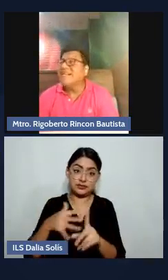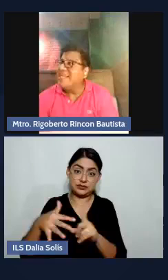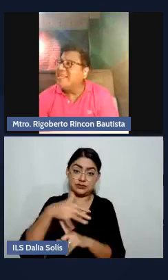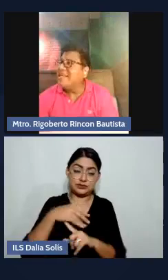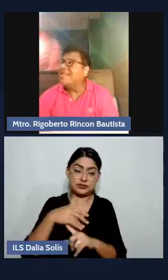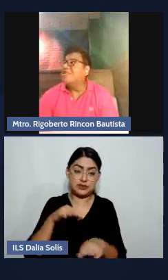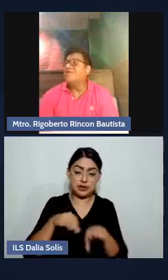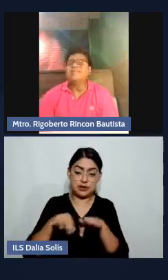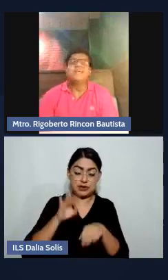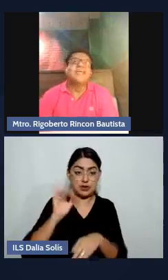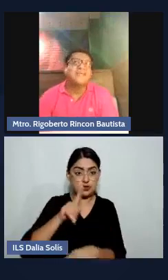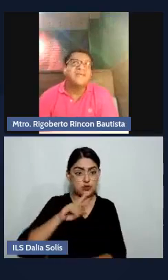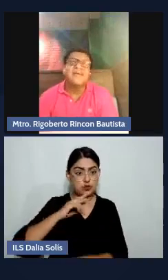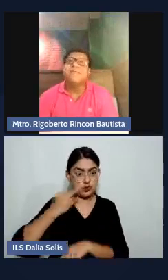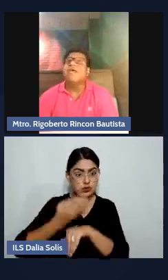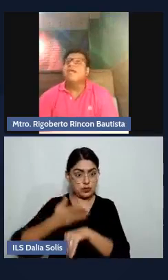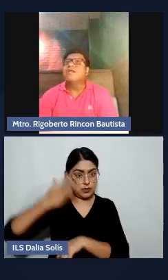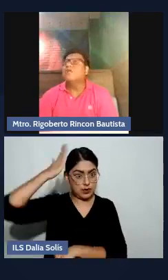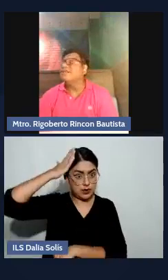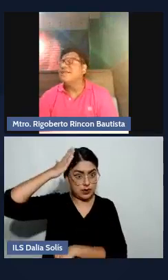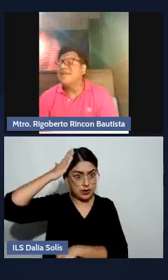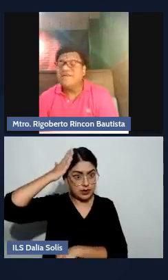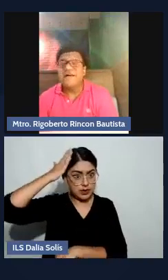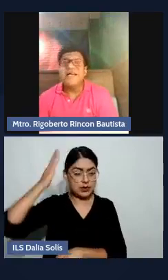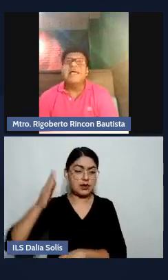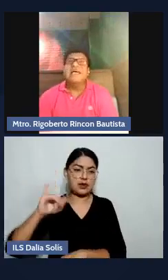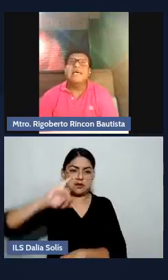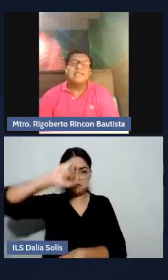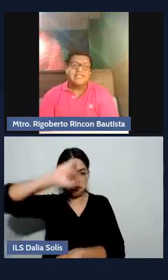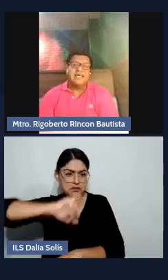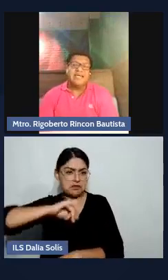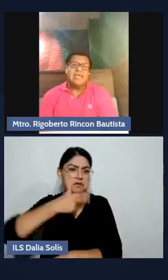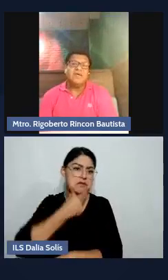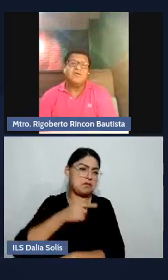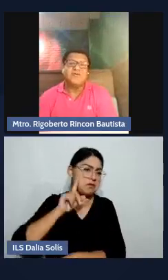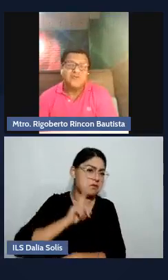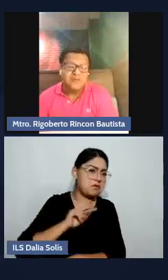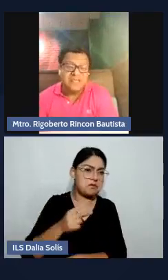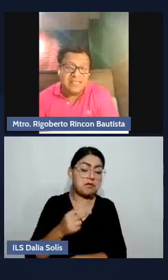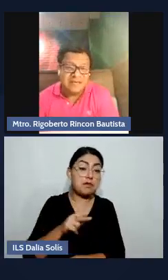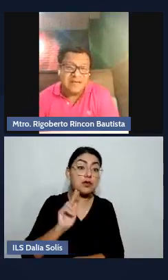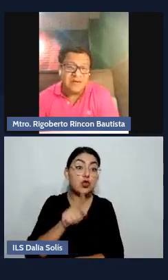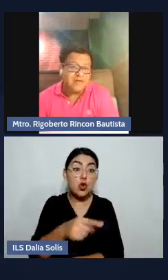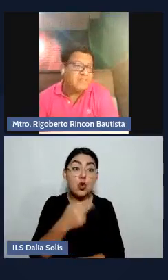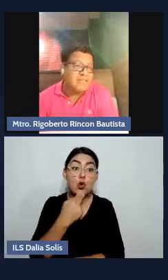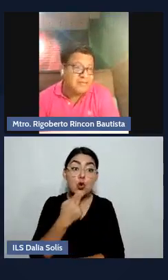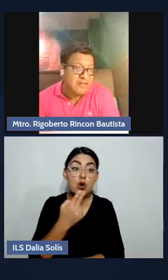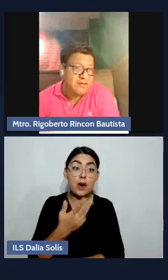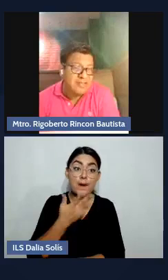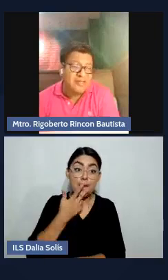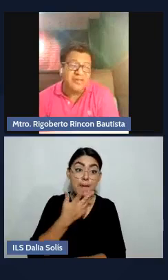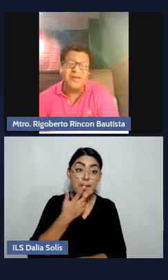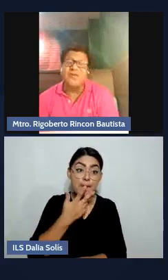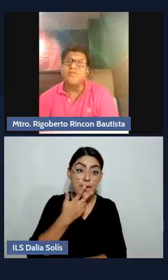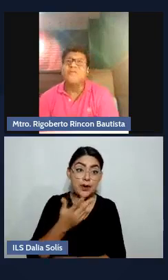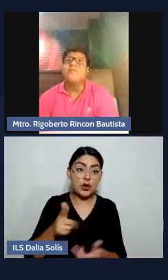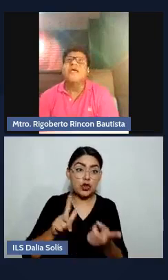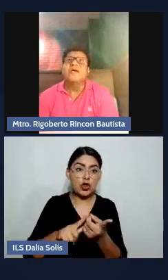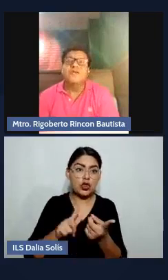toca ser jefe, te toca ser jefa, etc., y consumes el tabaco dentro del grupo,